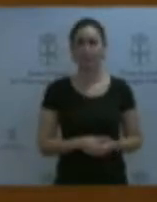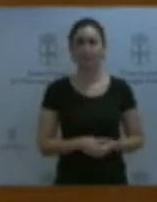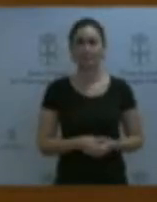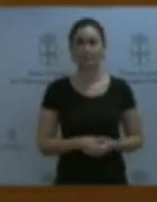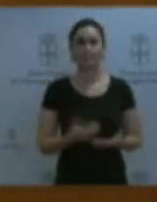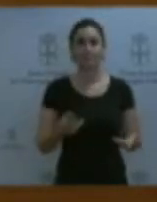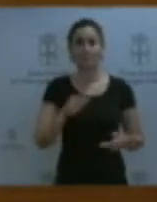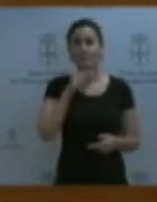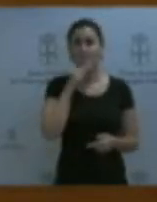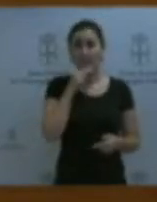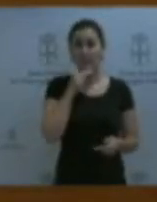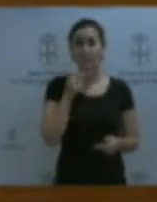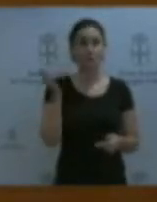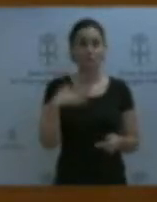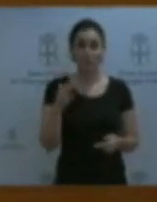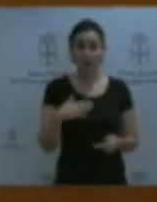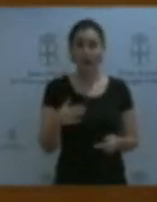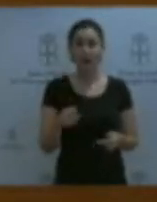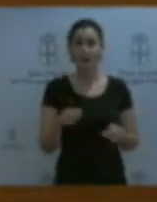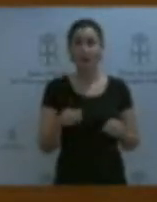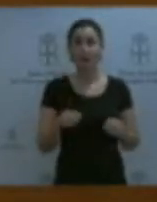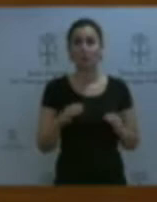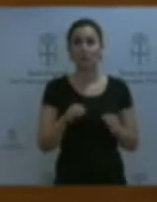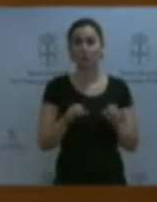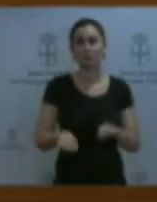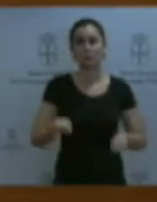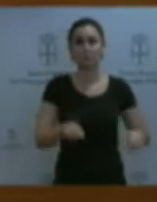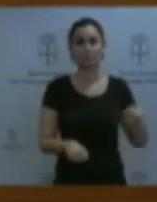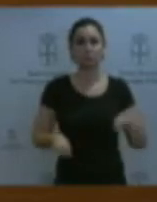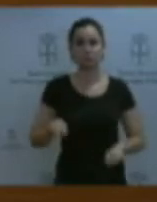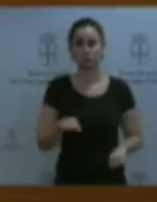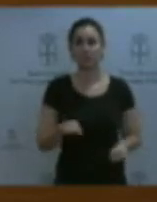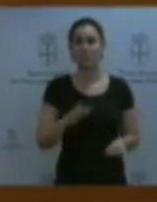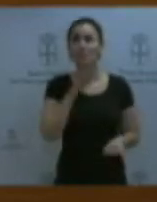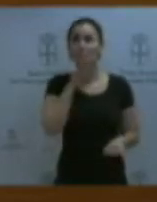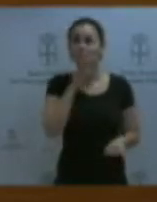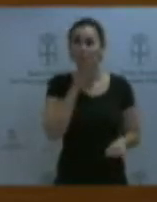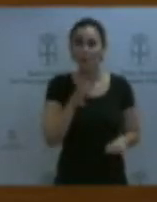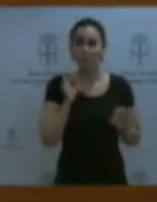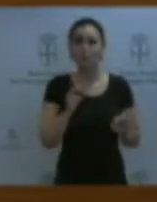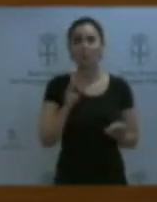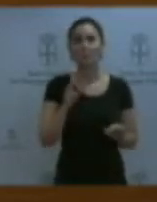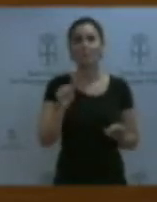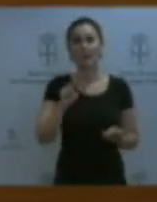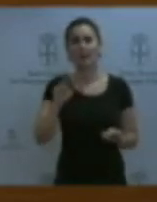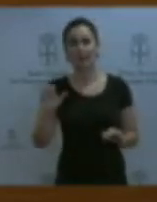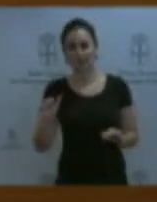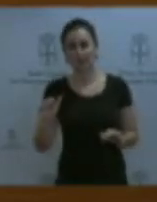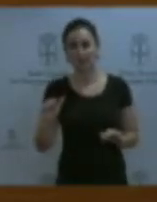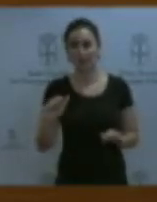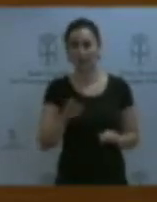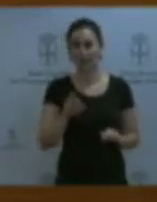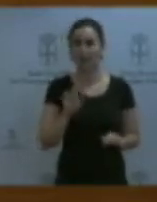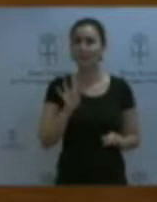Piragües, que hace que, bueno, fue muy, muy interesante porque en Parres sí que lo había, en Arriondas, y la verdad es que la calidad